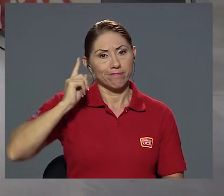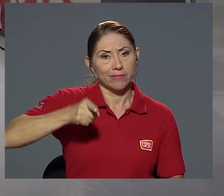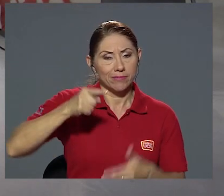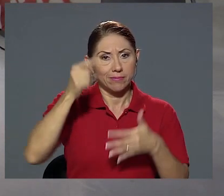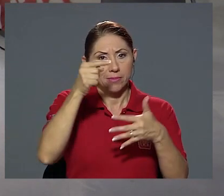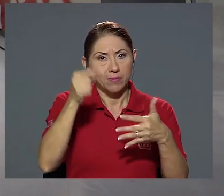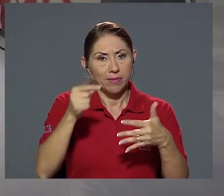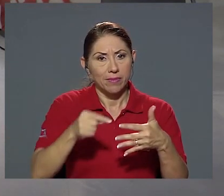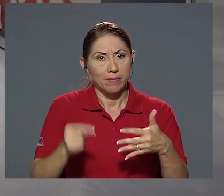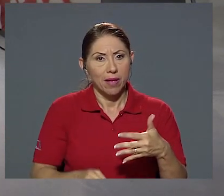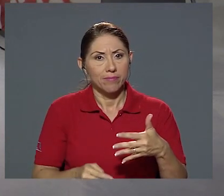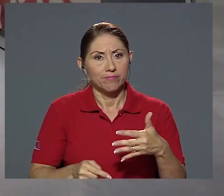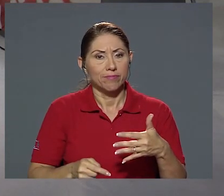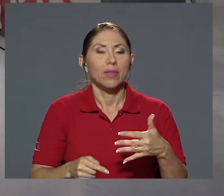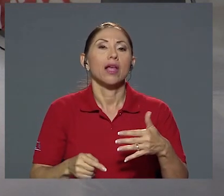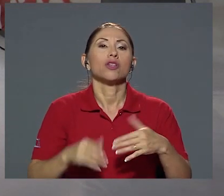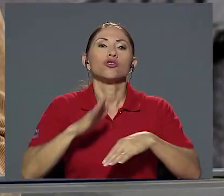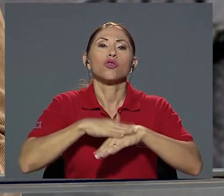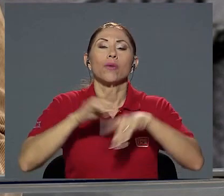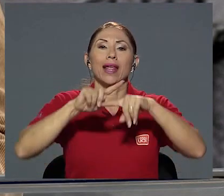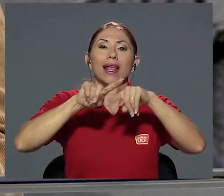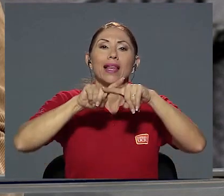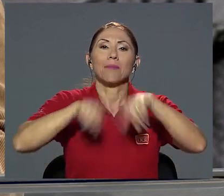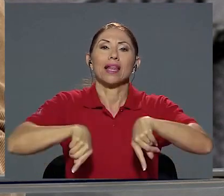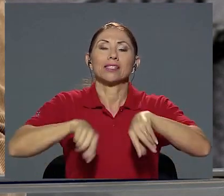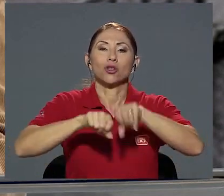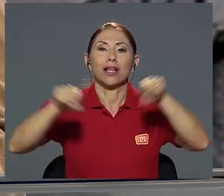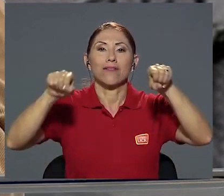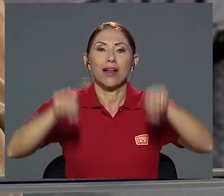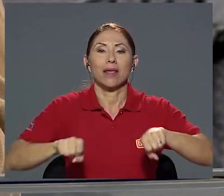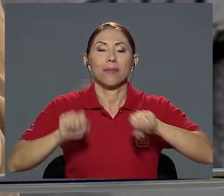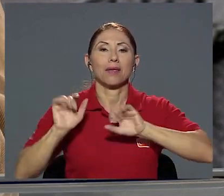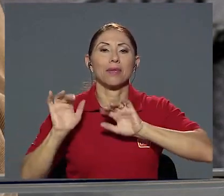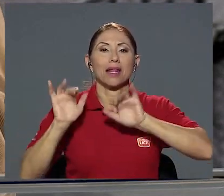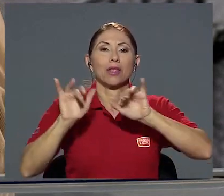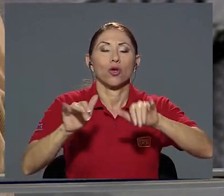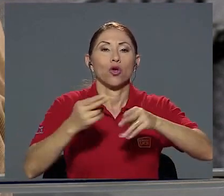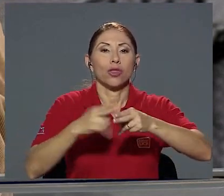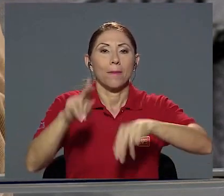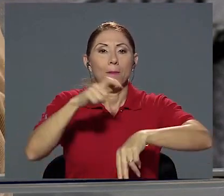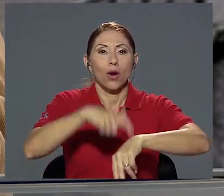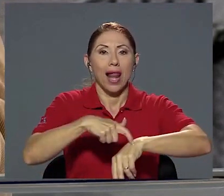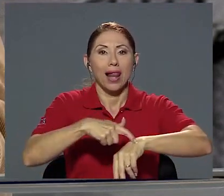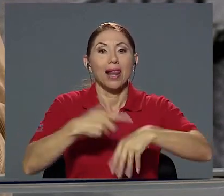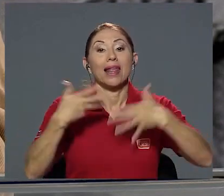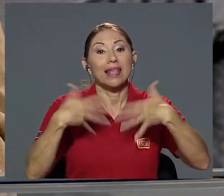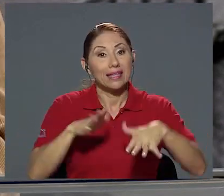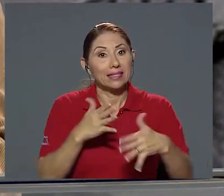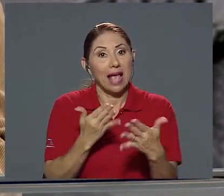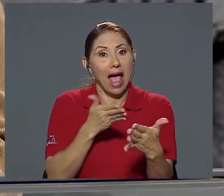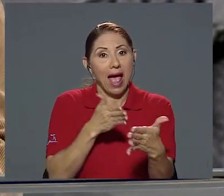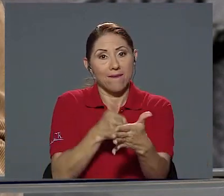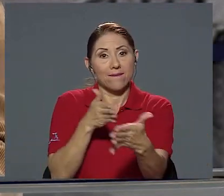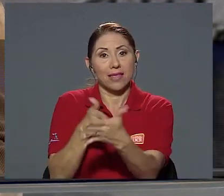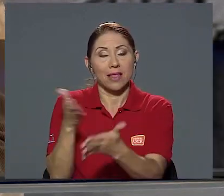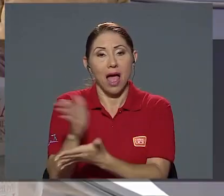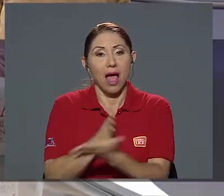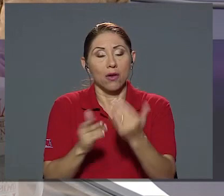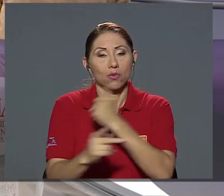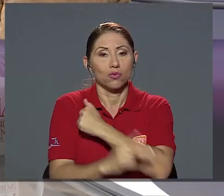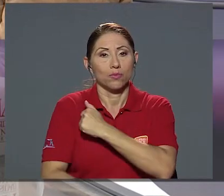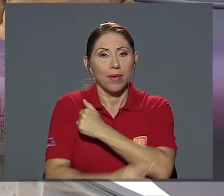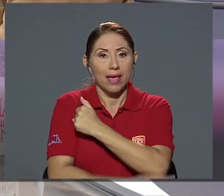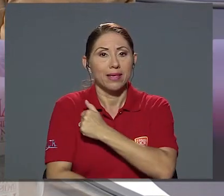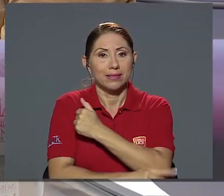a la eliminación del régimen migratorio temporal, que va a afectar algunas, y que ya está afectando algunos países,